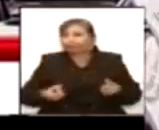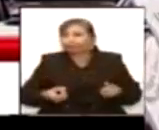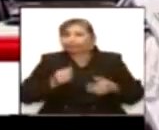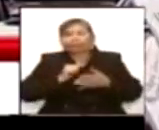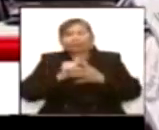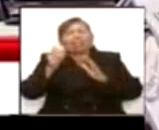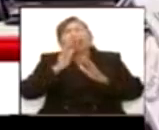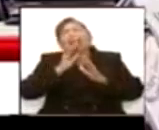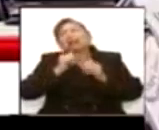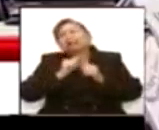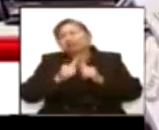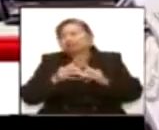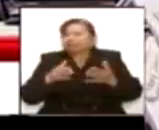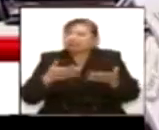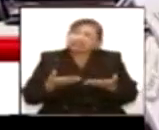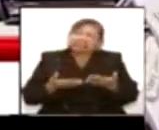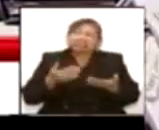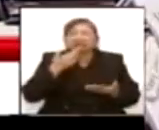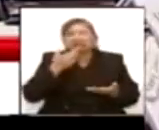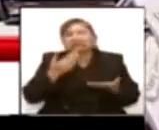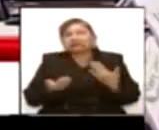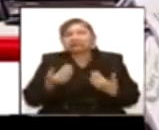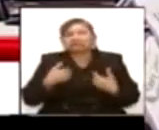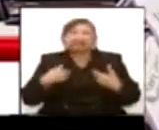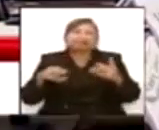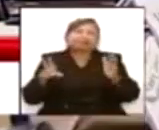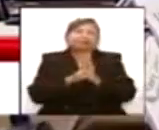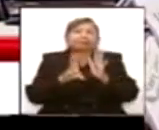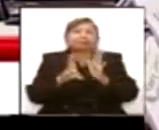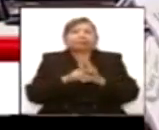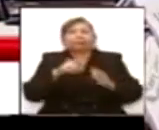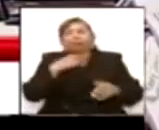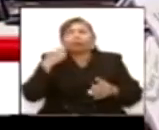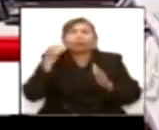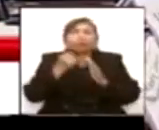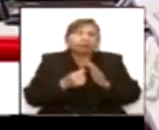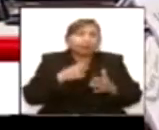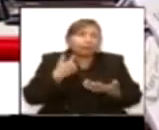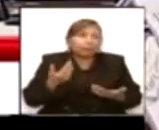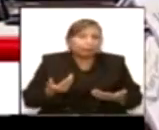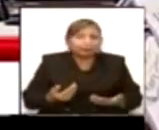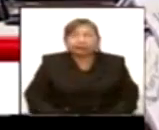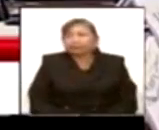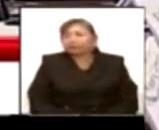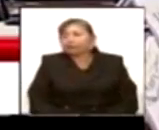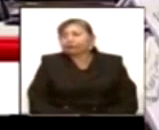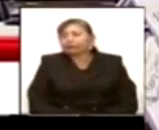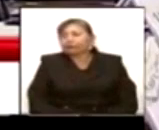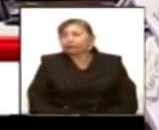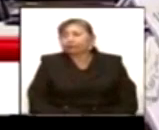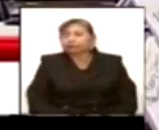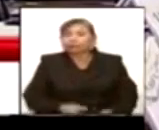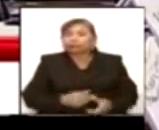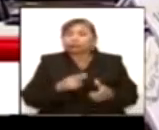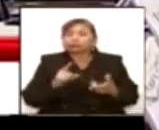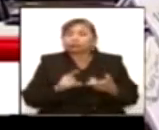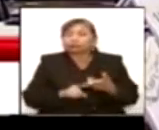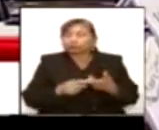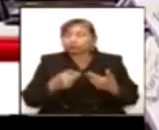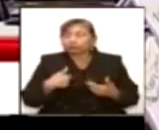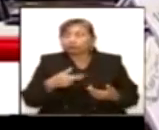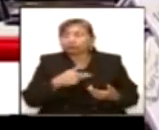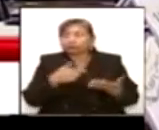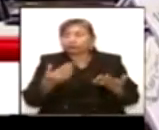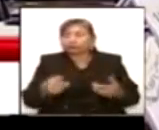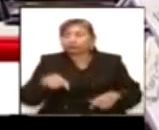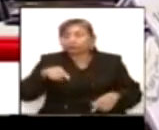se le pasará. Es que puede suponer que tenga voluntad de suicidio, presidente. Y entonces tenemos nosotros